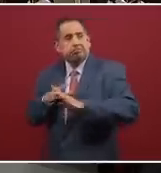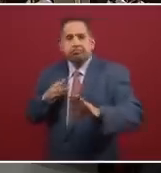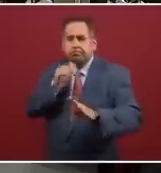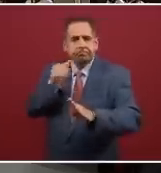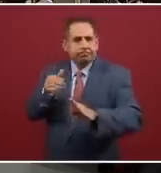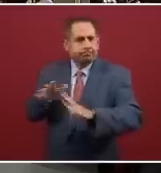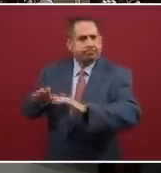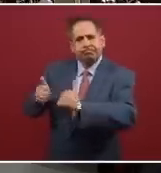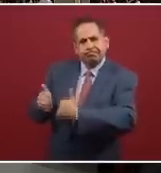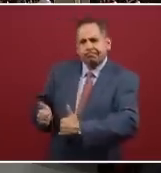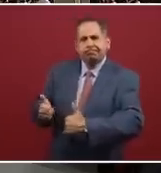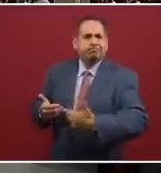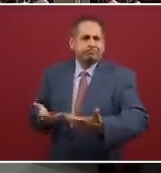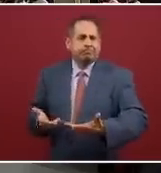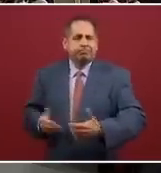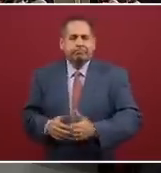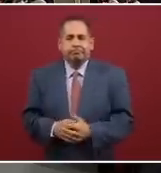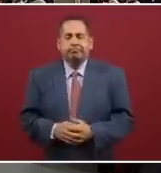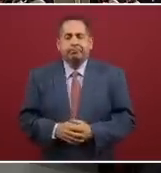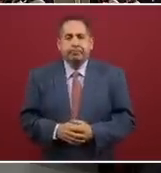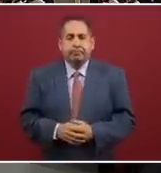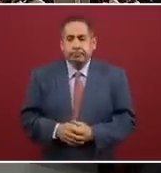los países